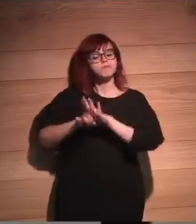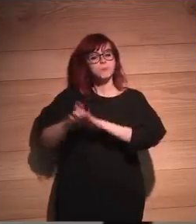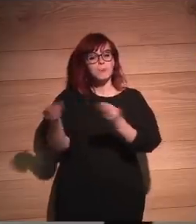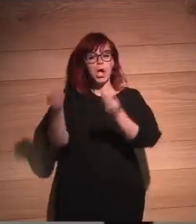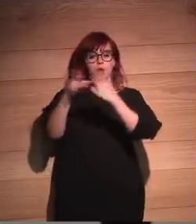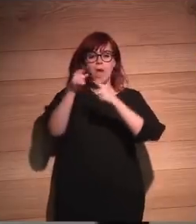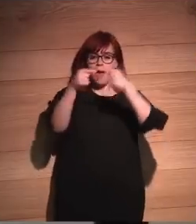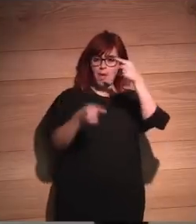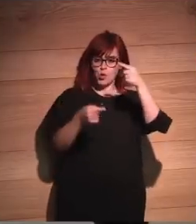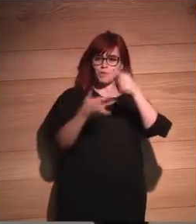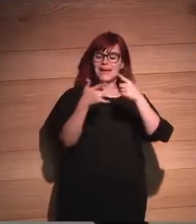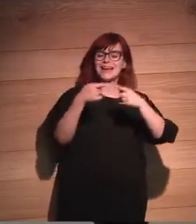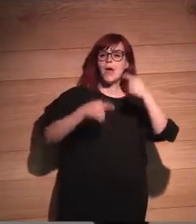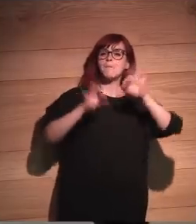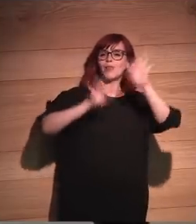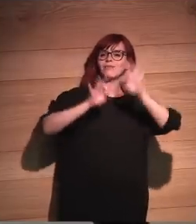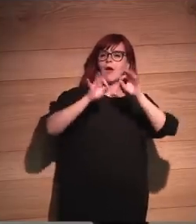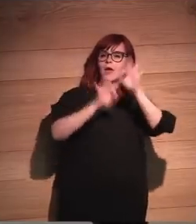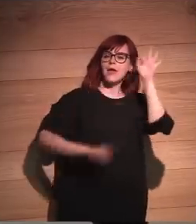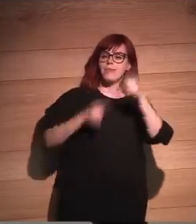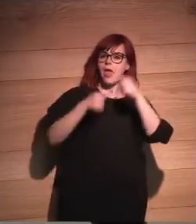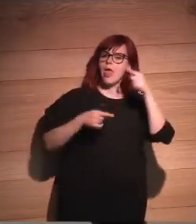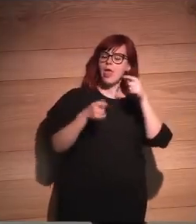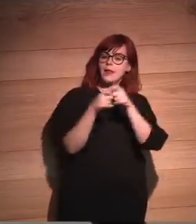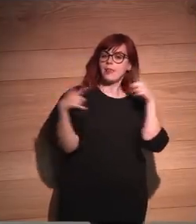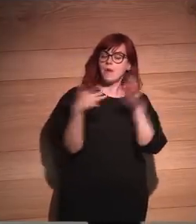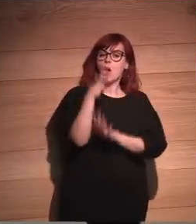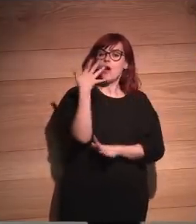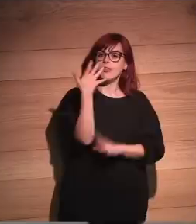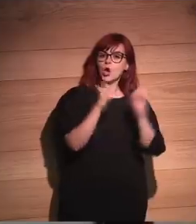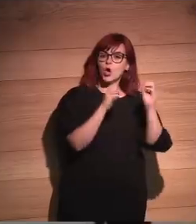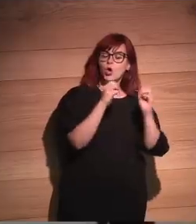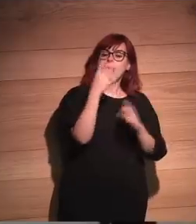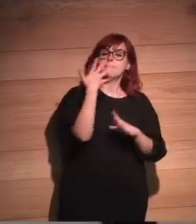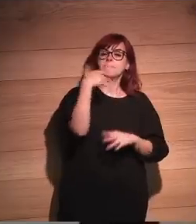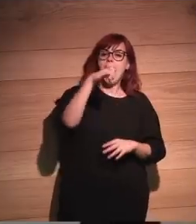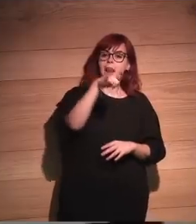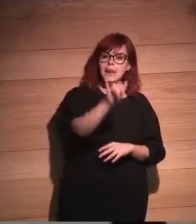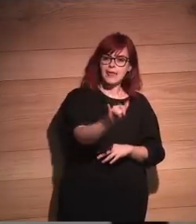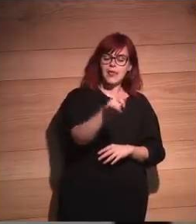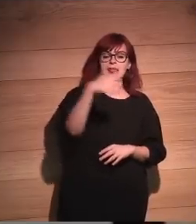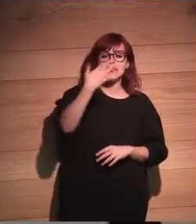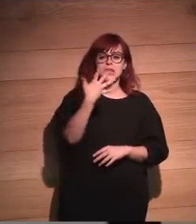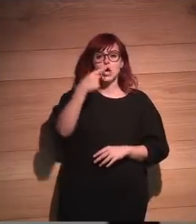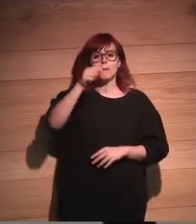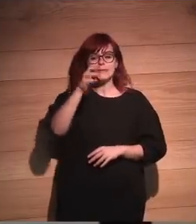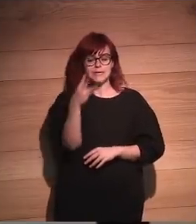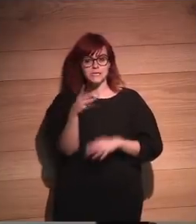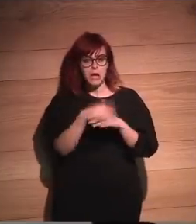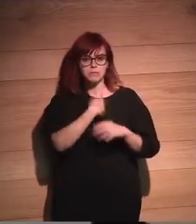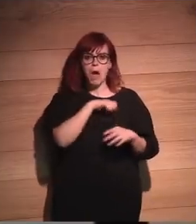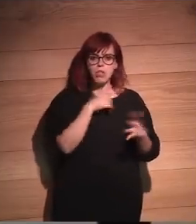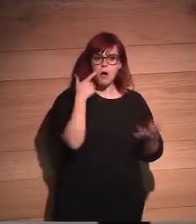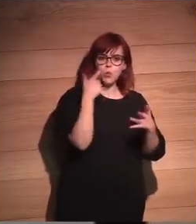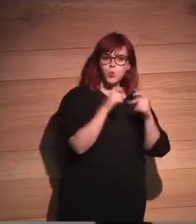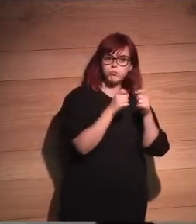que hay debajo es el crecimiento, es el porcentaje de crecimiento. Mali crece al 5,3. España, que hemos estado creciendo